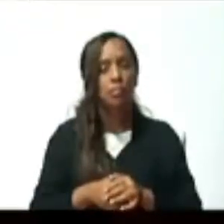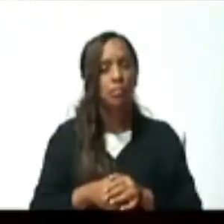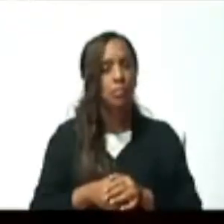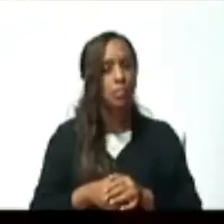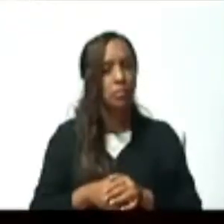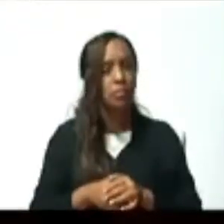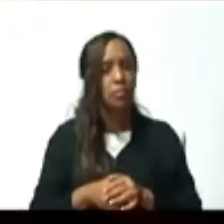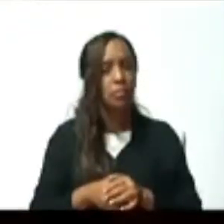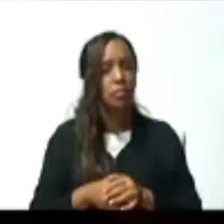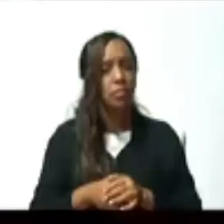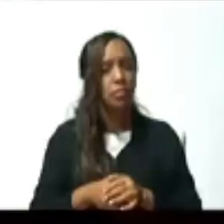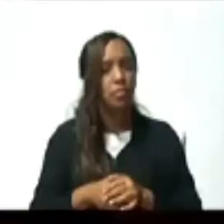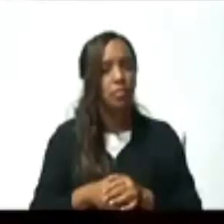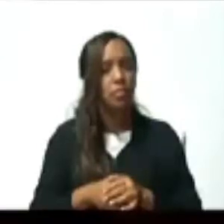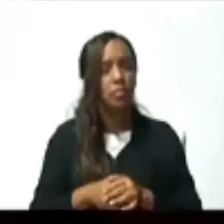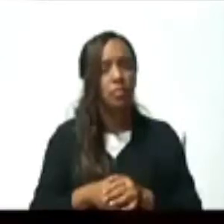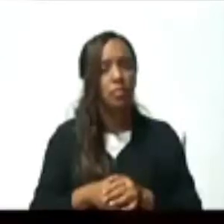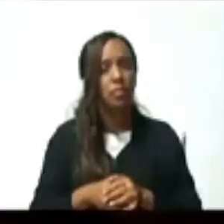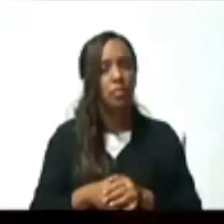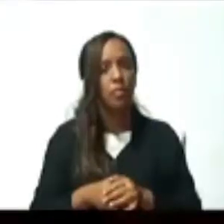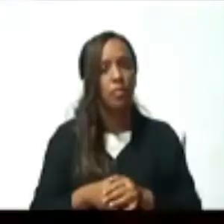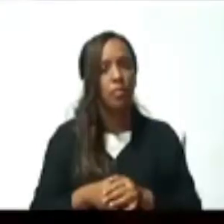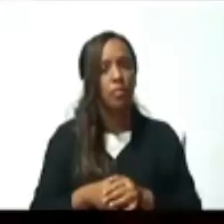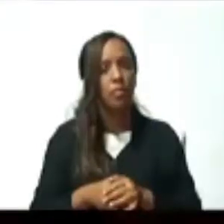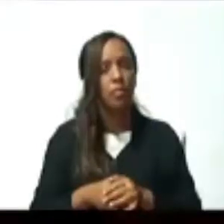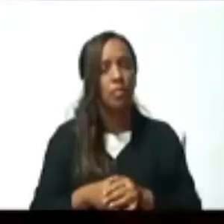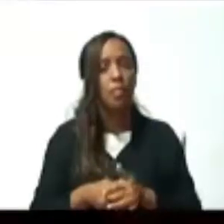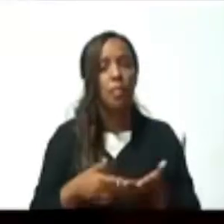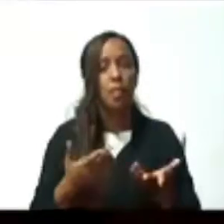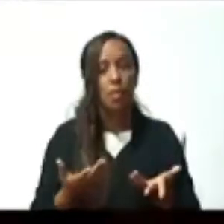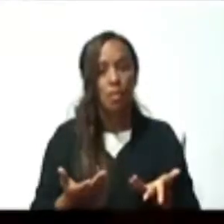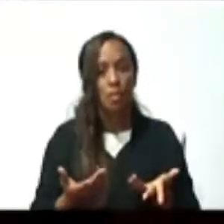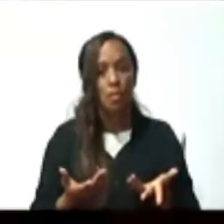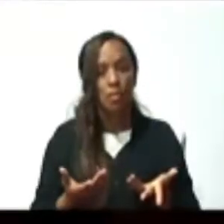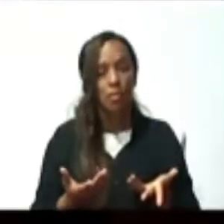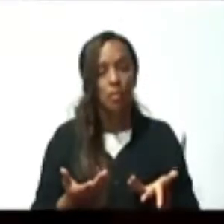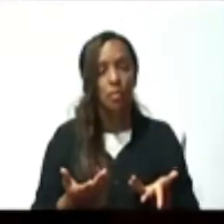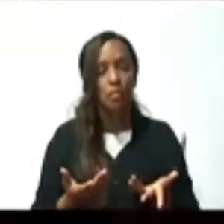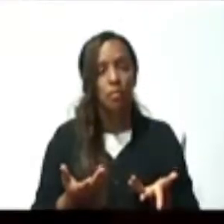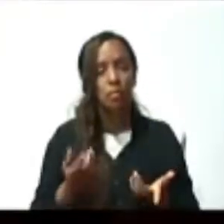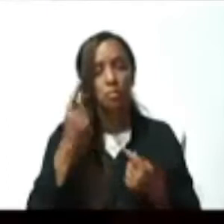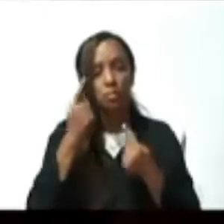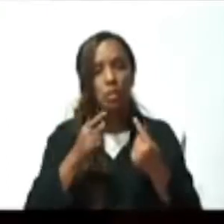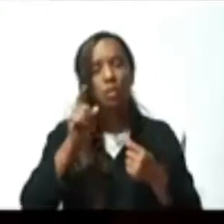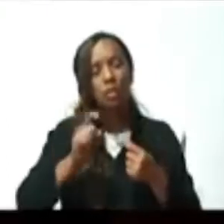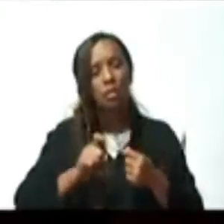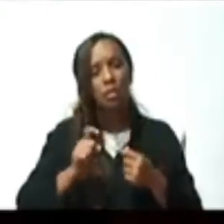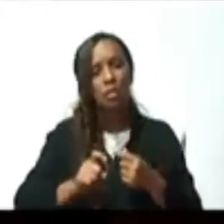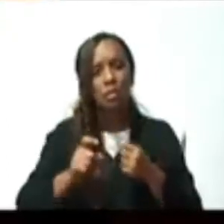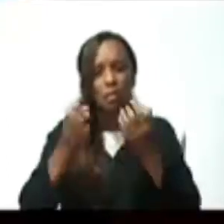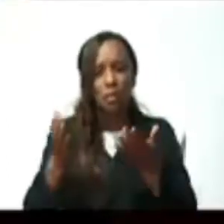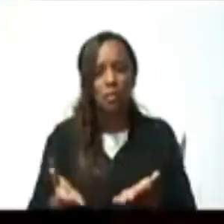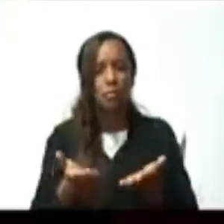se agende esta resolución para reconocer de manera póstuma la labor y el